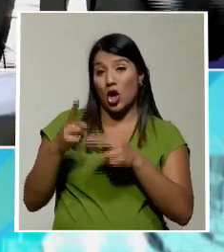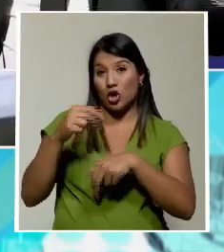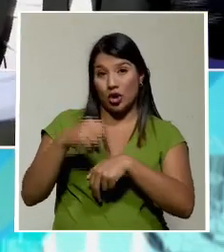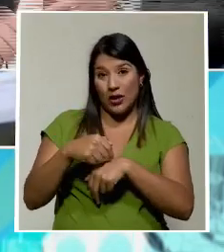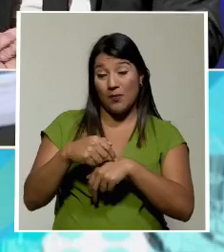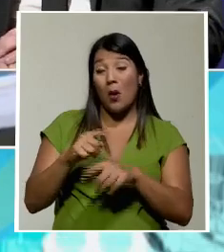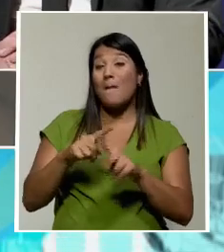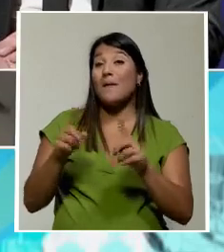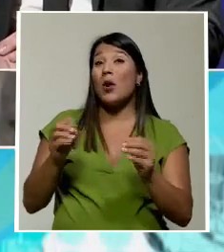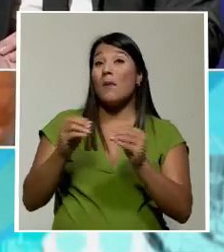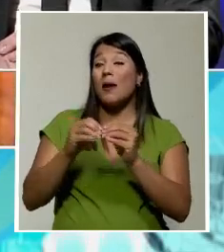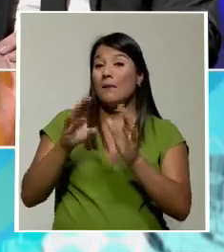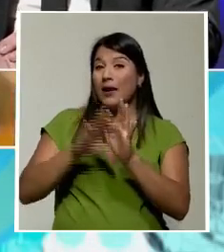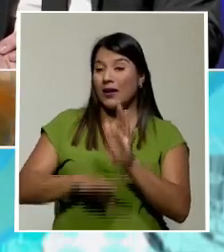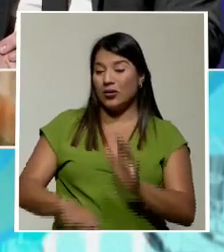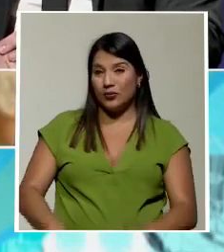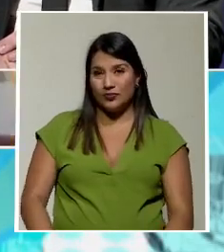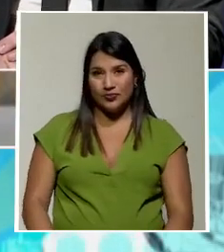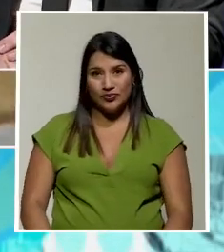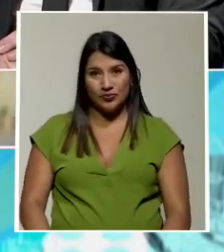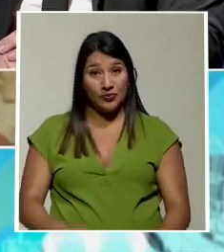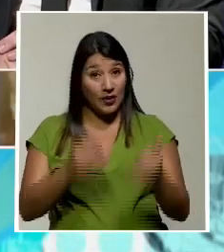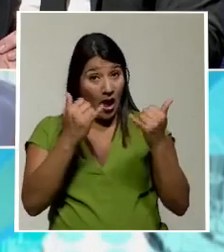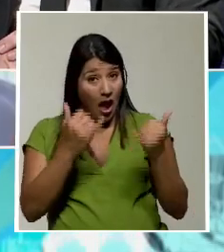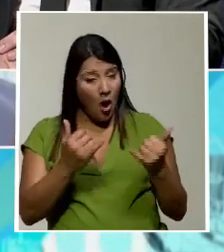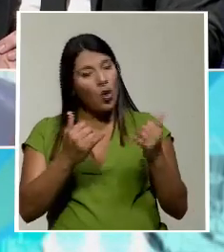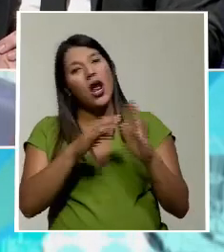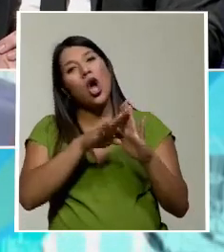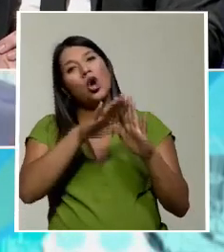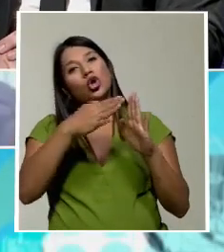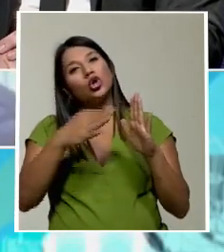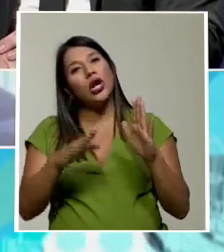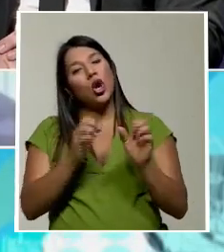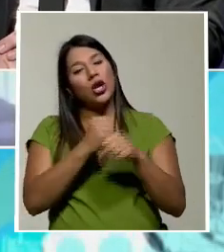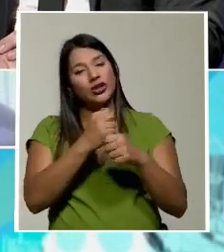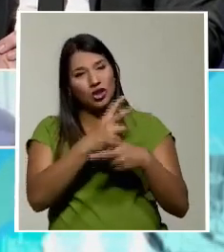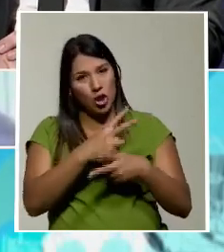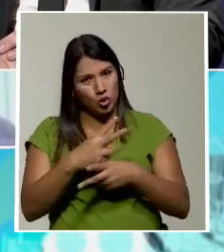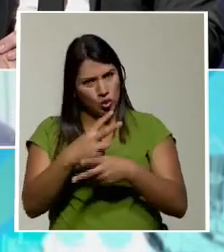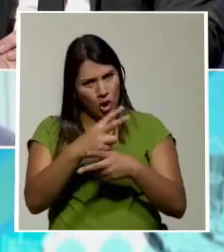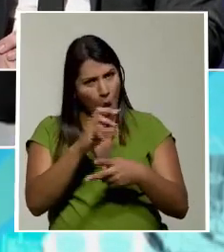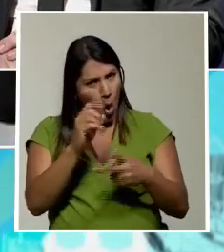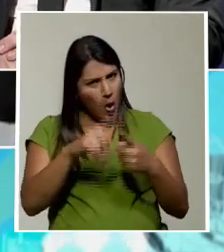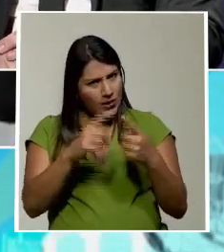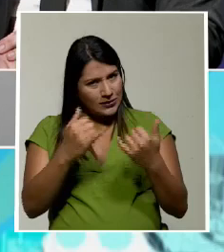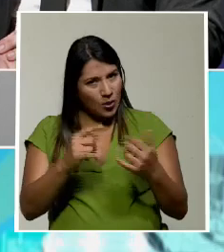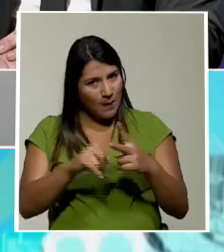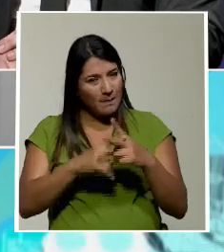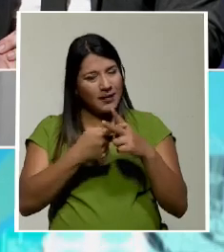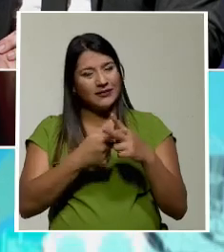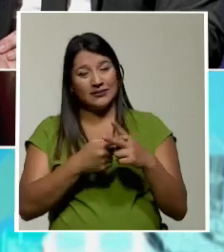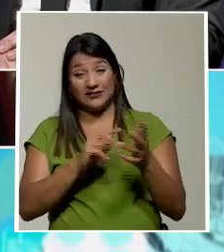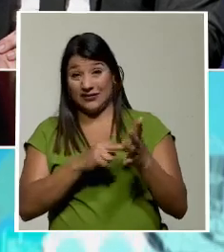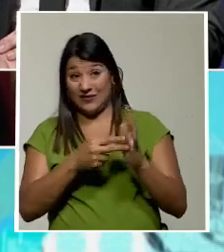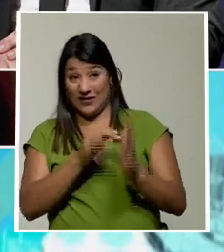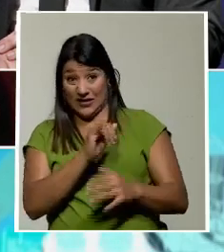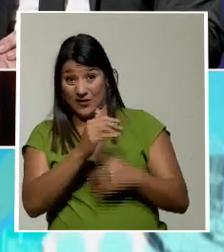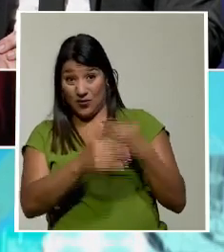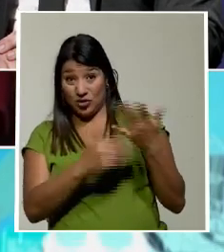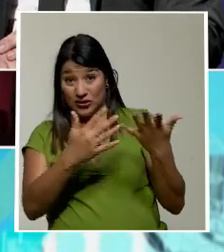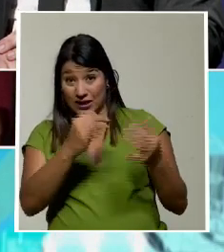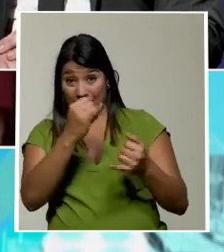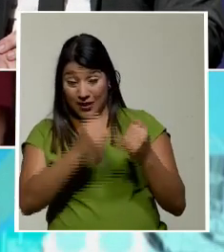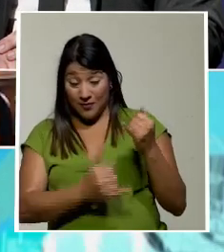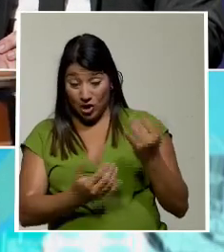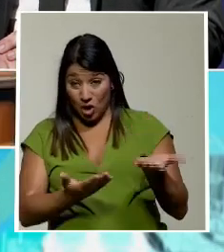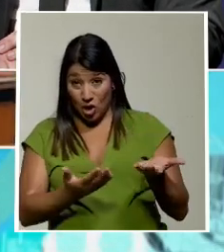más bajo que en la administración pública. Ahora, ¿la Contraloría hizo una auditoría o está comenzando una auditoría? O sea, ¿este es un proceso ya terminado